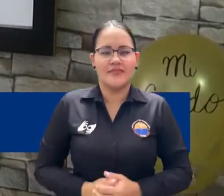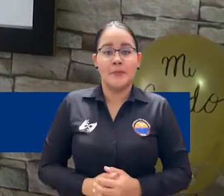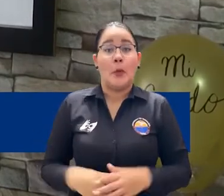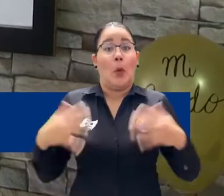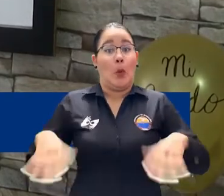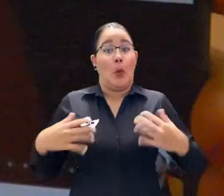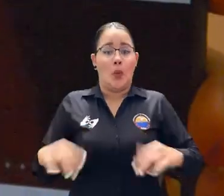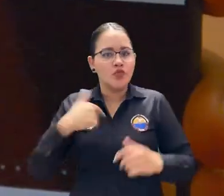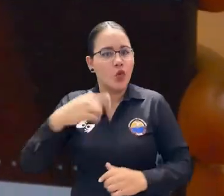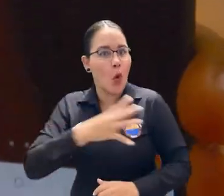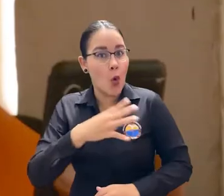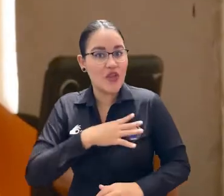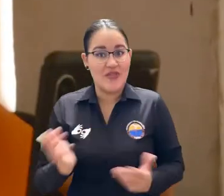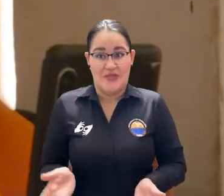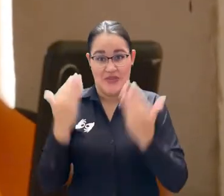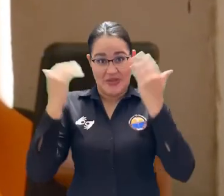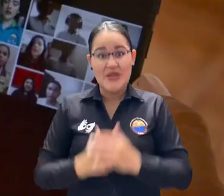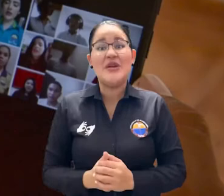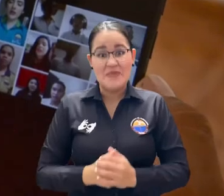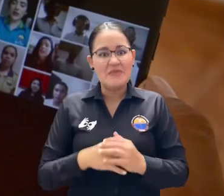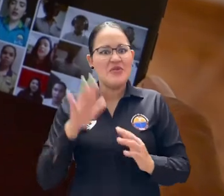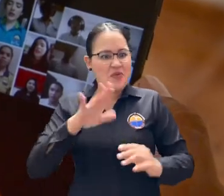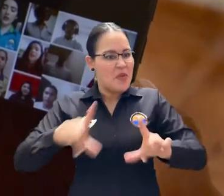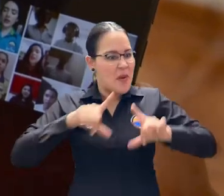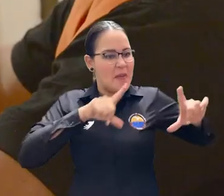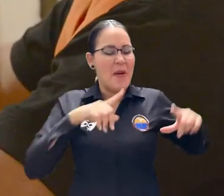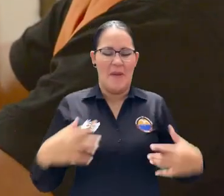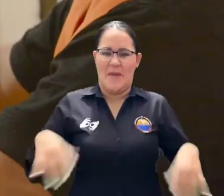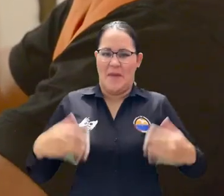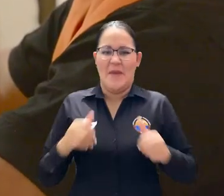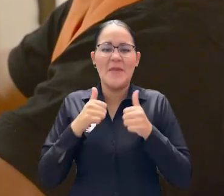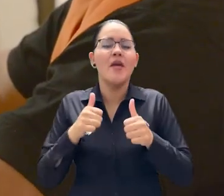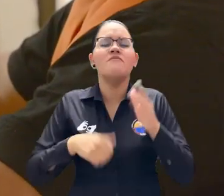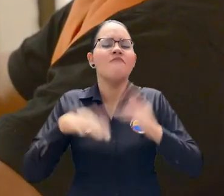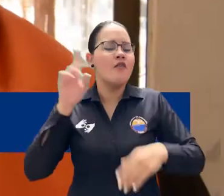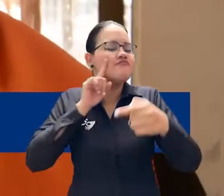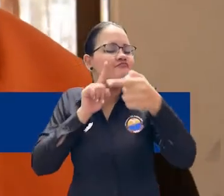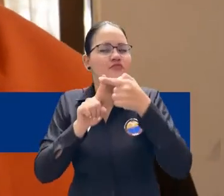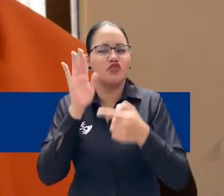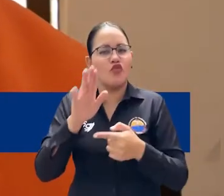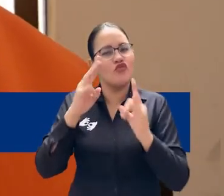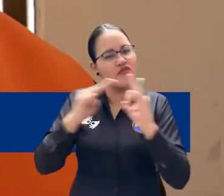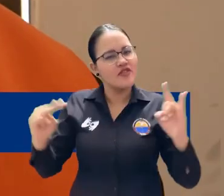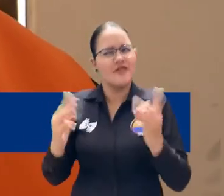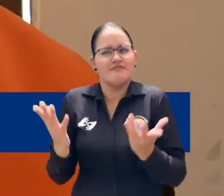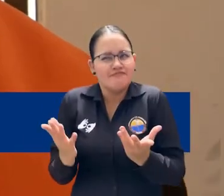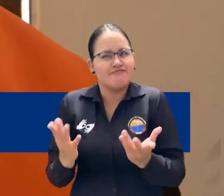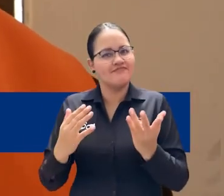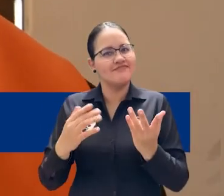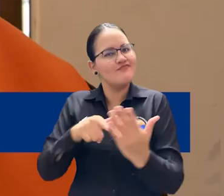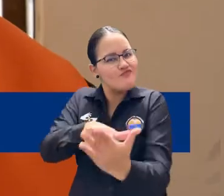Universidad del Magdalena. Se vivió de una buena manera. La universidad está haciendo lo posible para que los estudiantes sientan que aún hoy somos